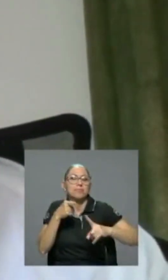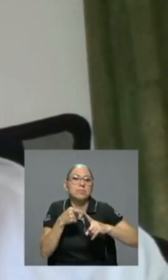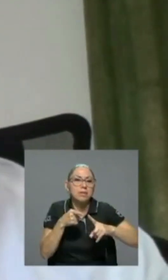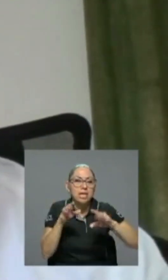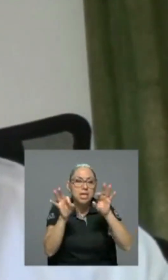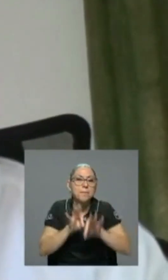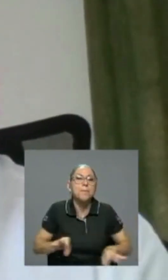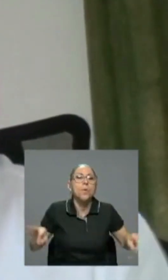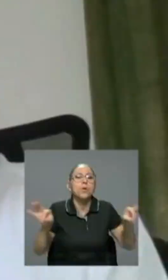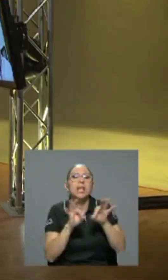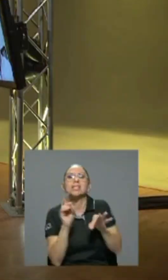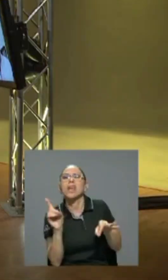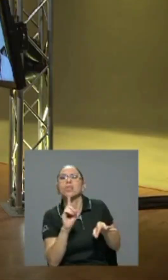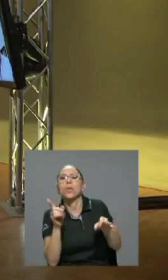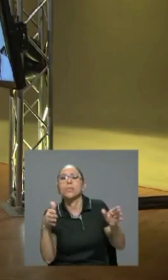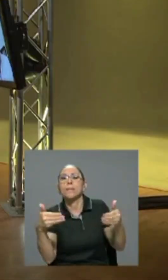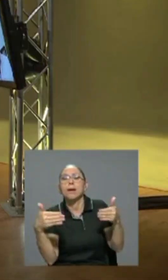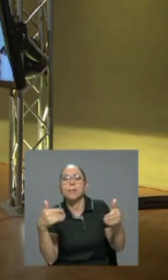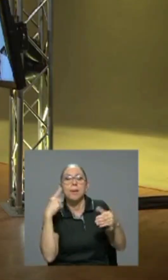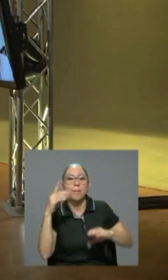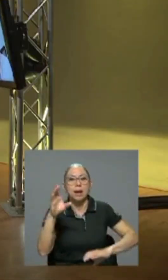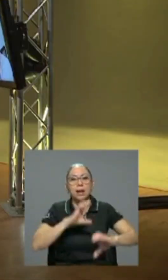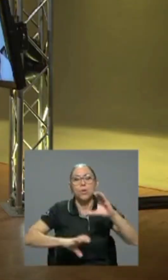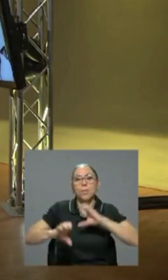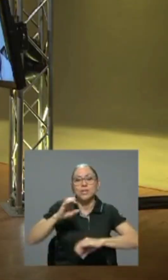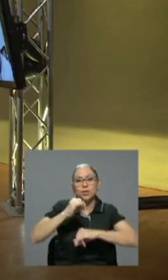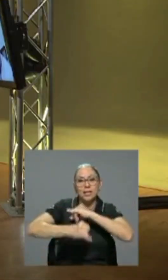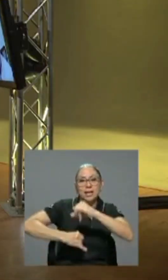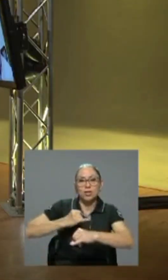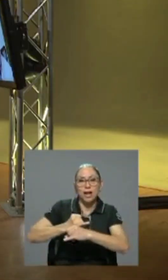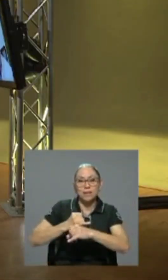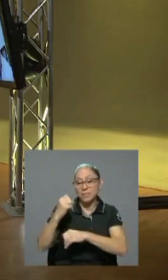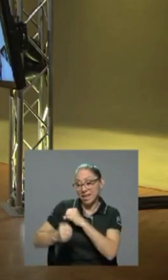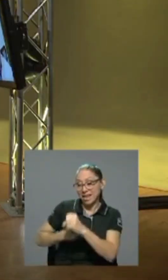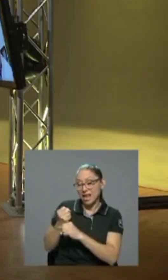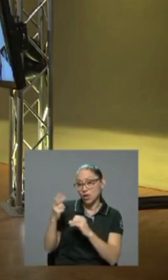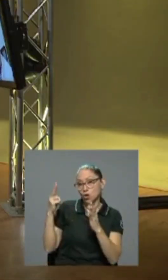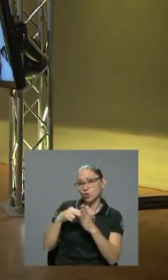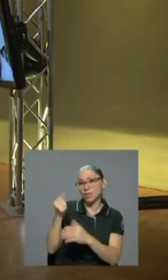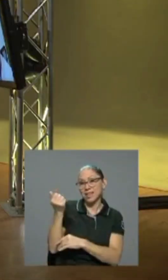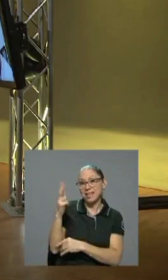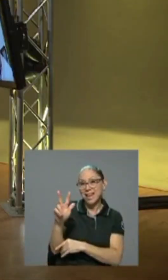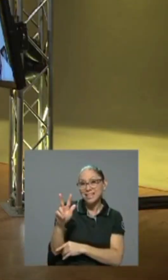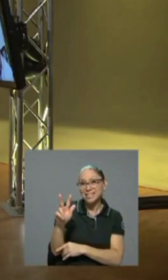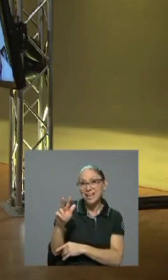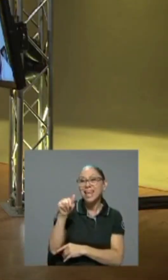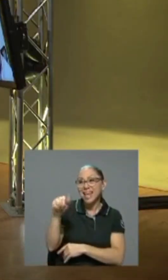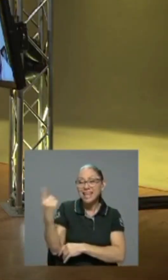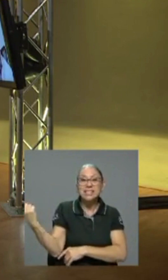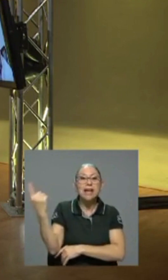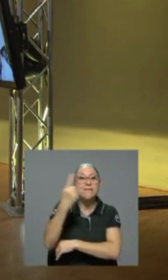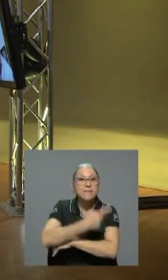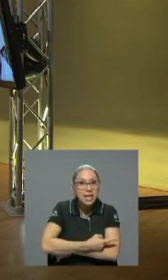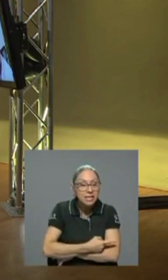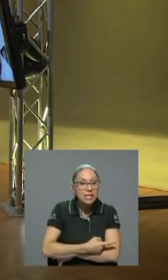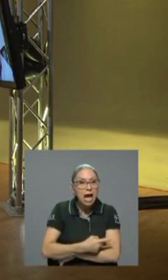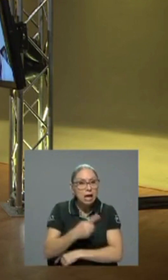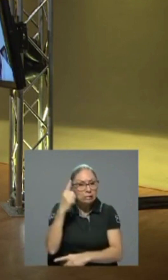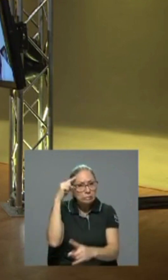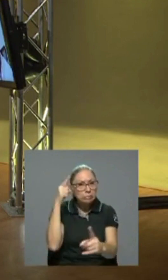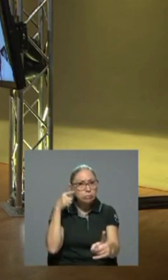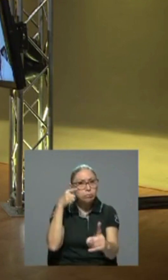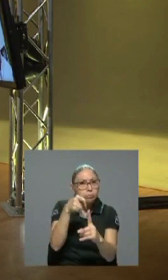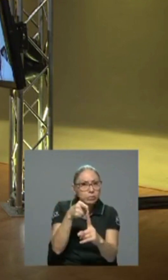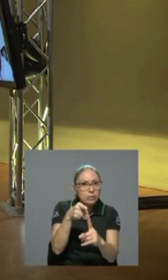comercio internacional. En 2013, como les decía, pues esta fecha no pasa inadvertida. Por el contrario, el régimen de